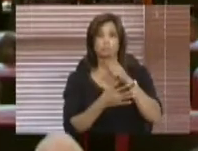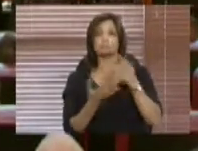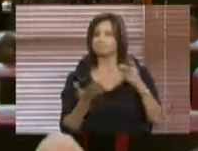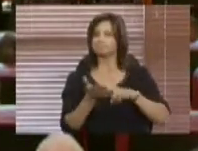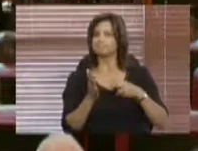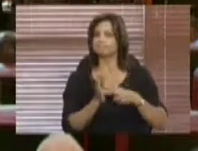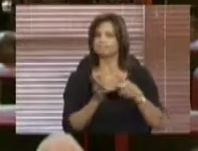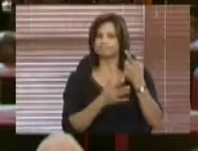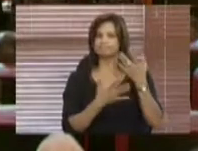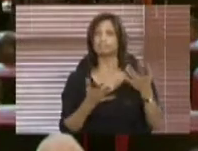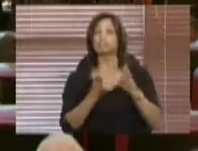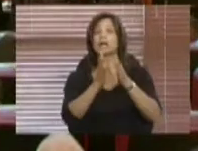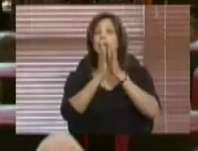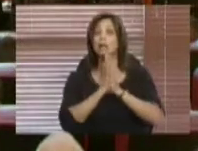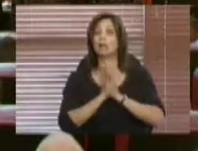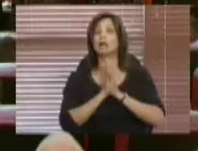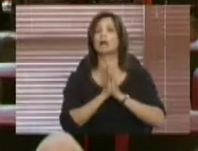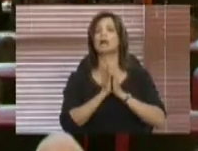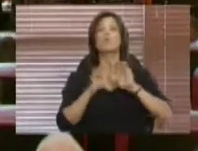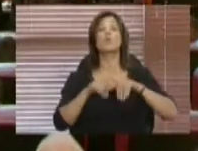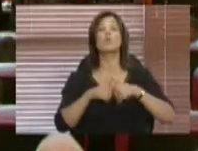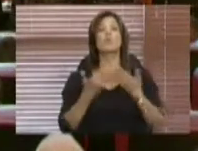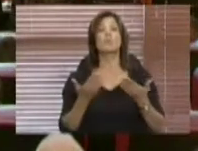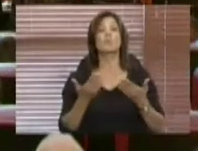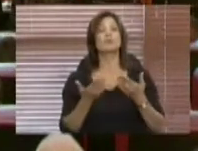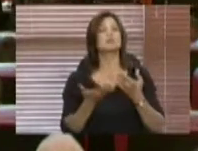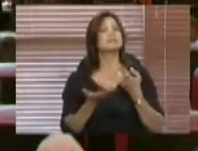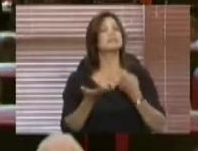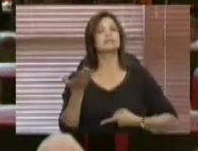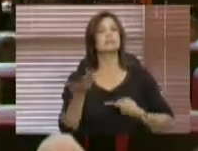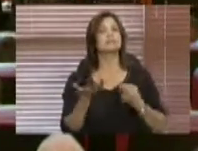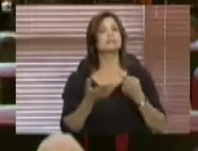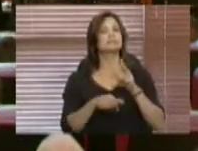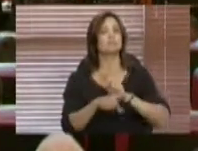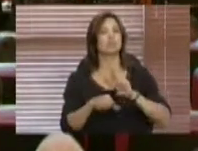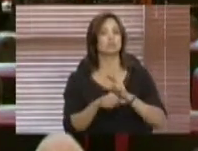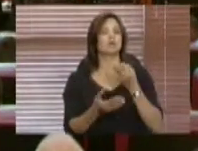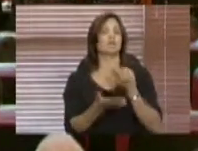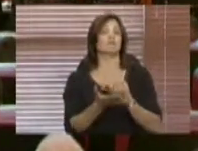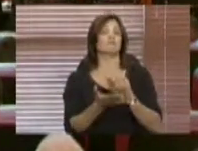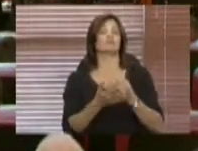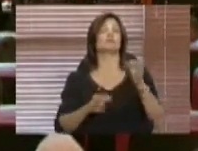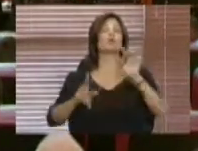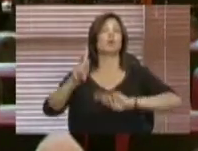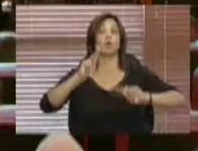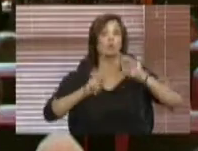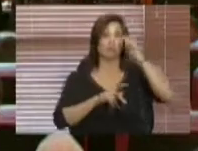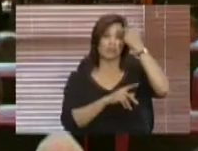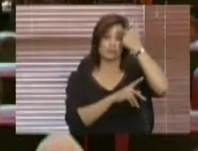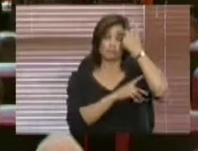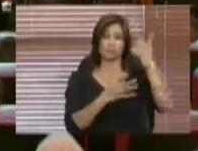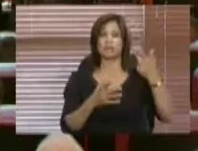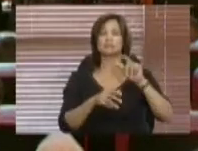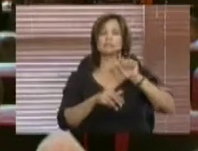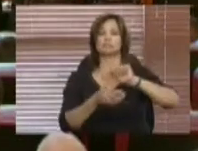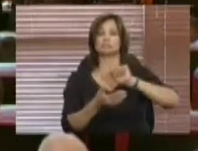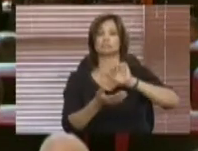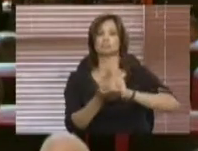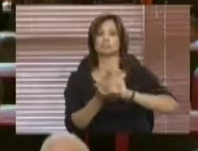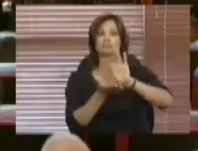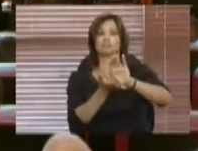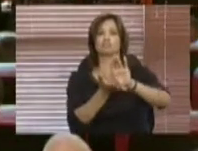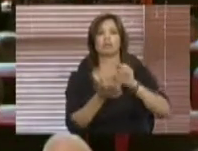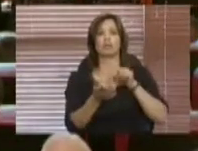decir, a solicitar cómo y en qué se gastan los fondos públicos que les son asignados